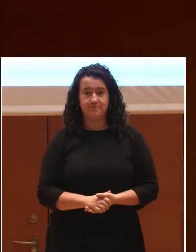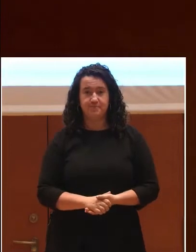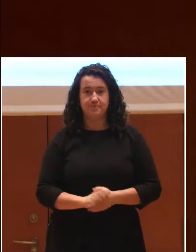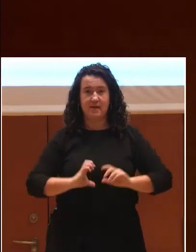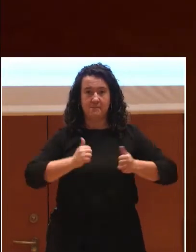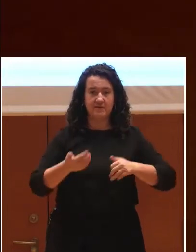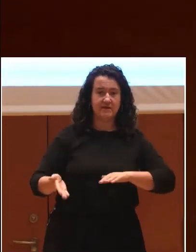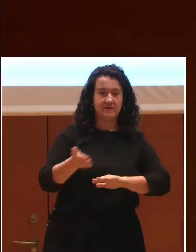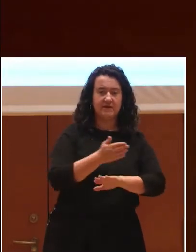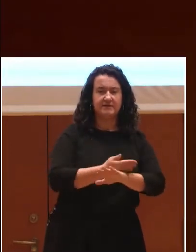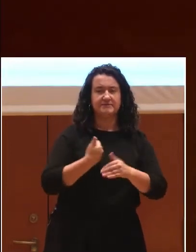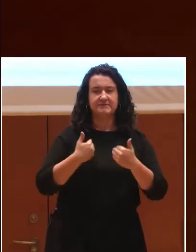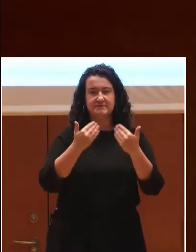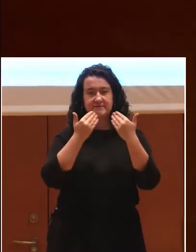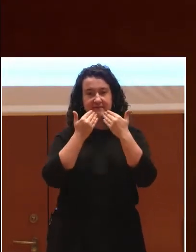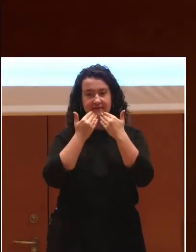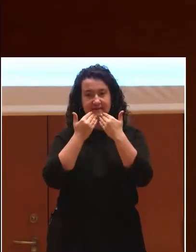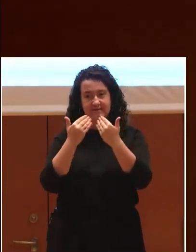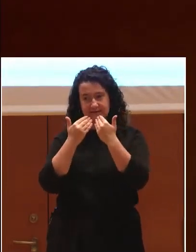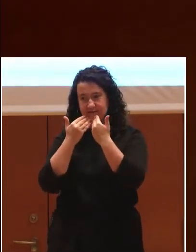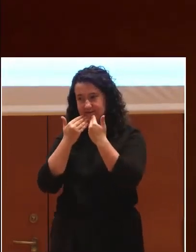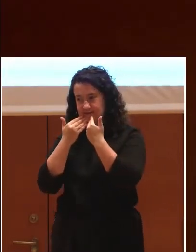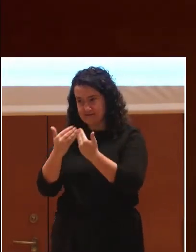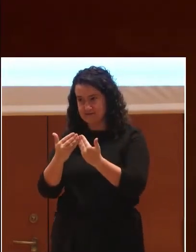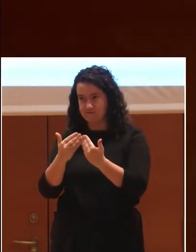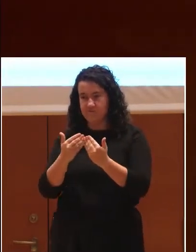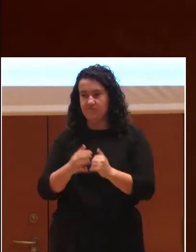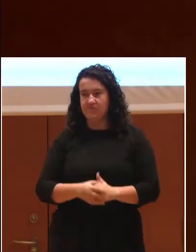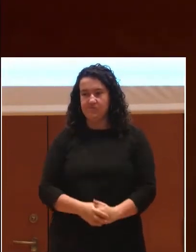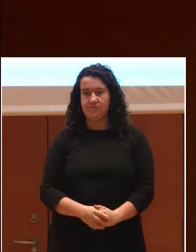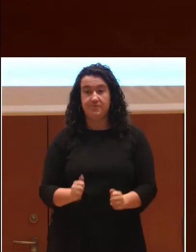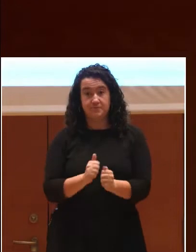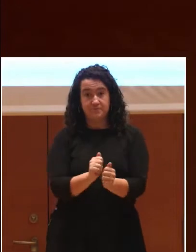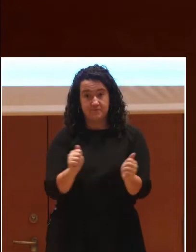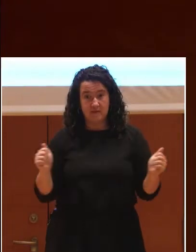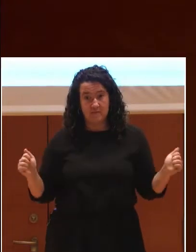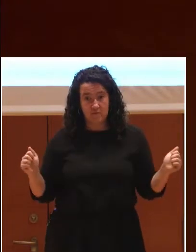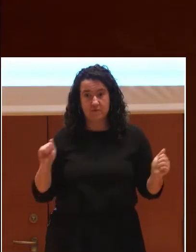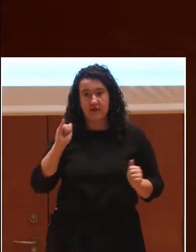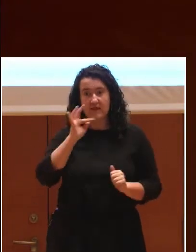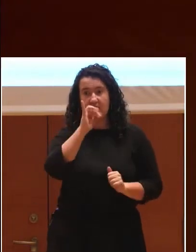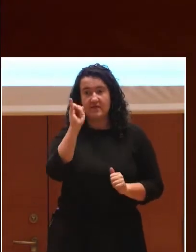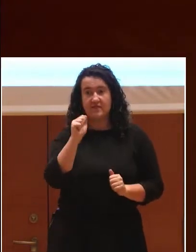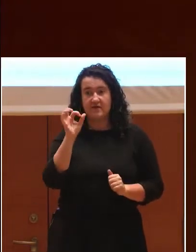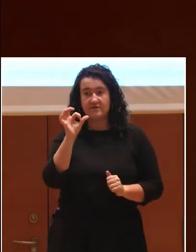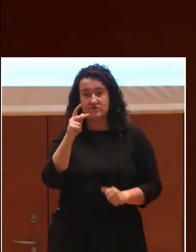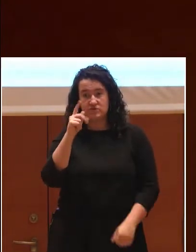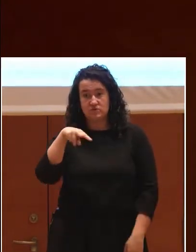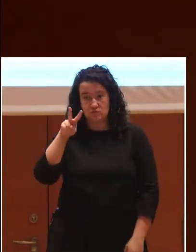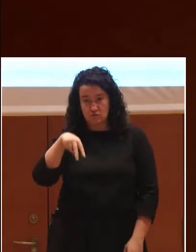vale va buenos días y el resto empezar